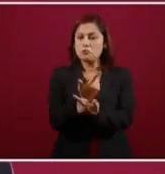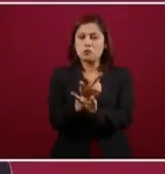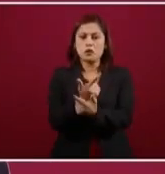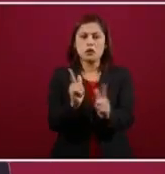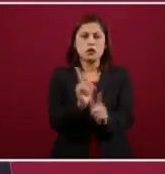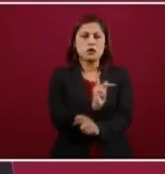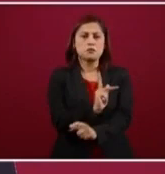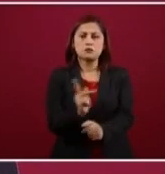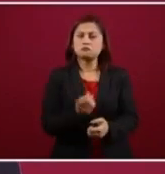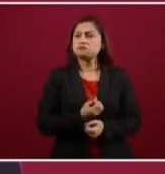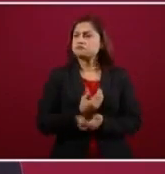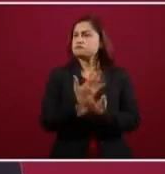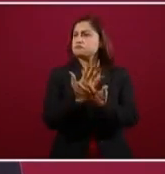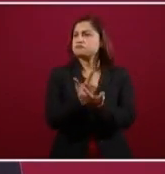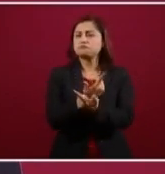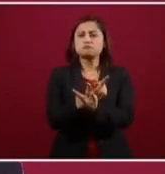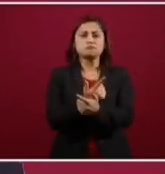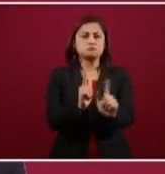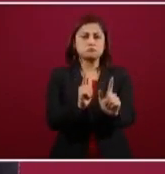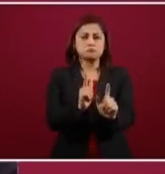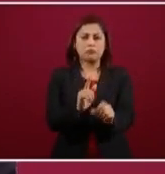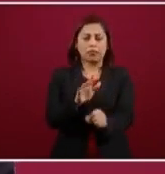contrario,